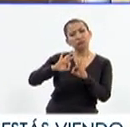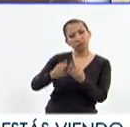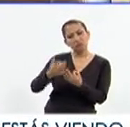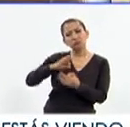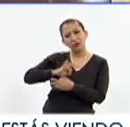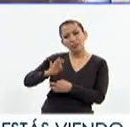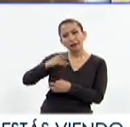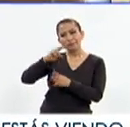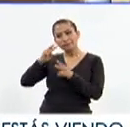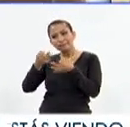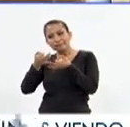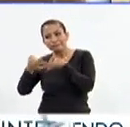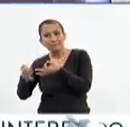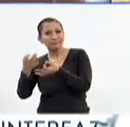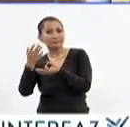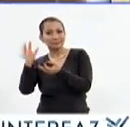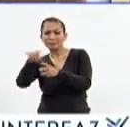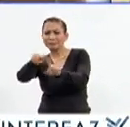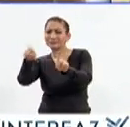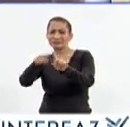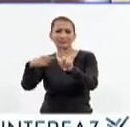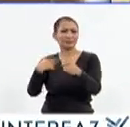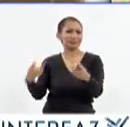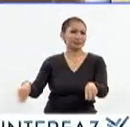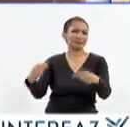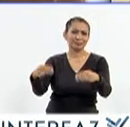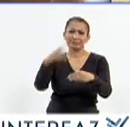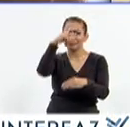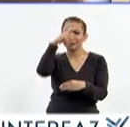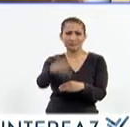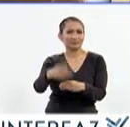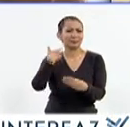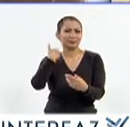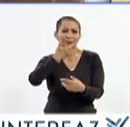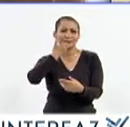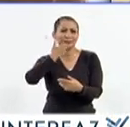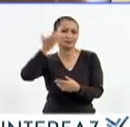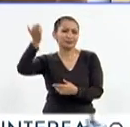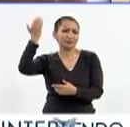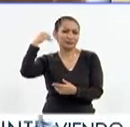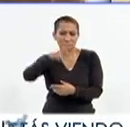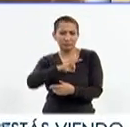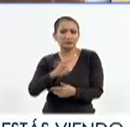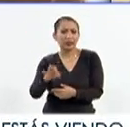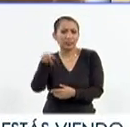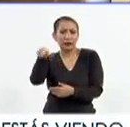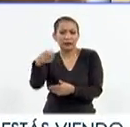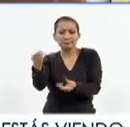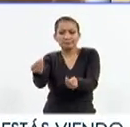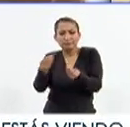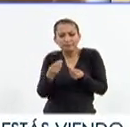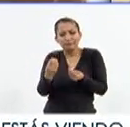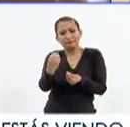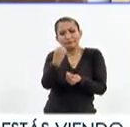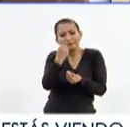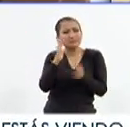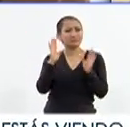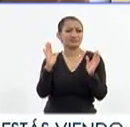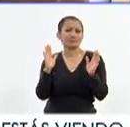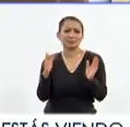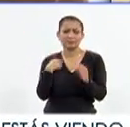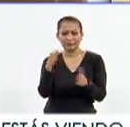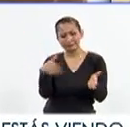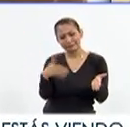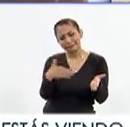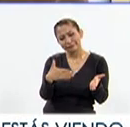alternativas, ¿no? Que tenemos en muchos tianguis en nuestro país, de los tradicionales, que nos pueden dar platillos extraordinarios,